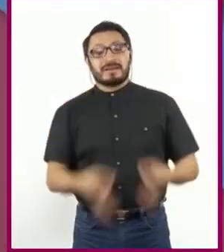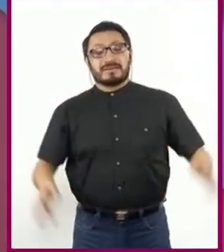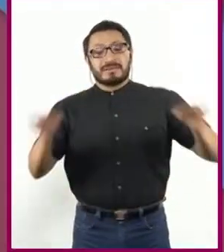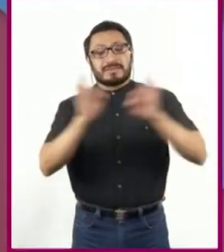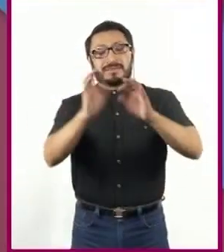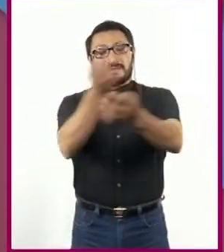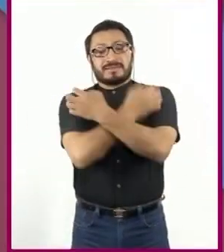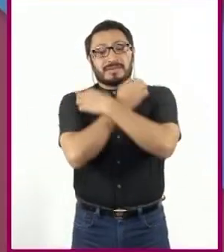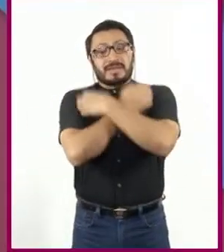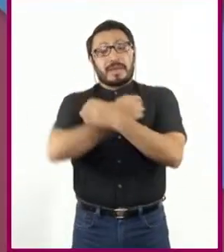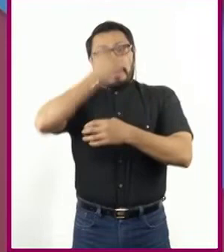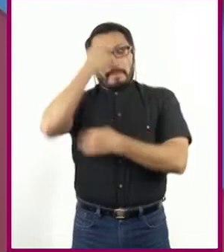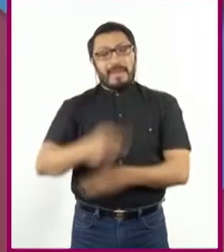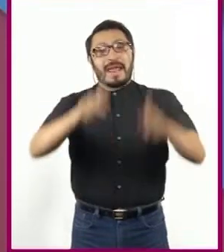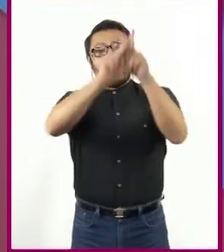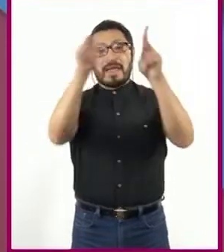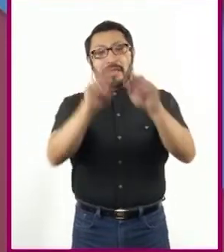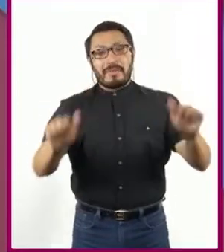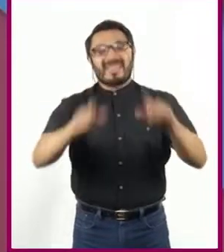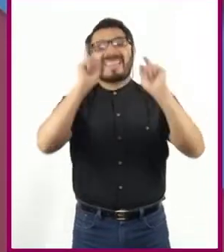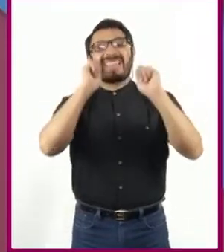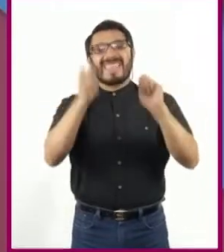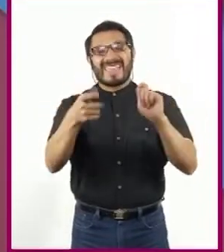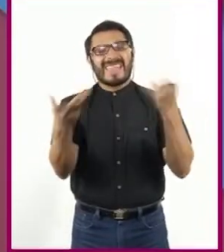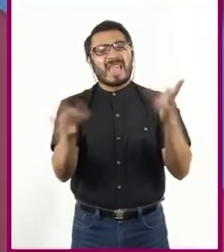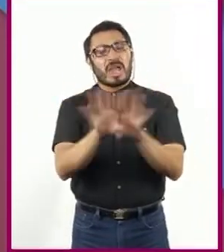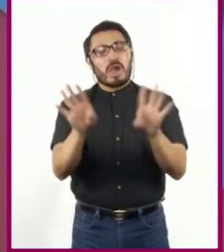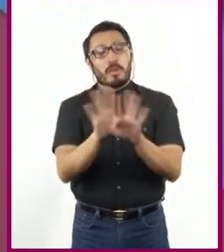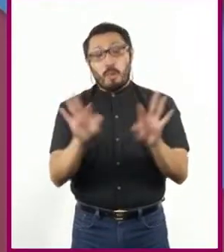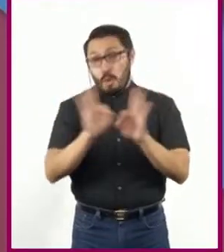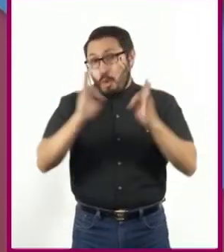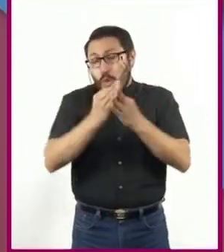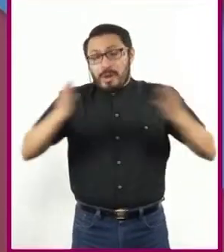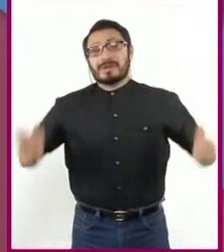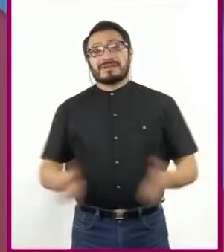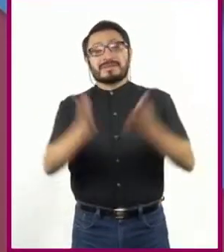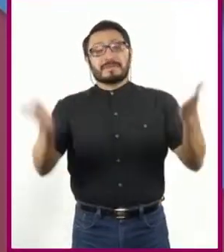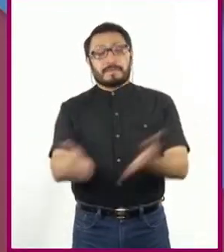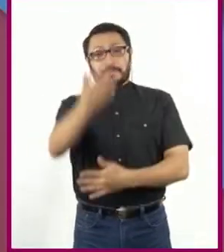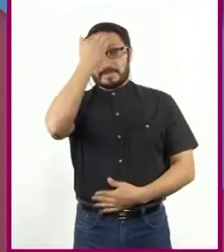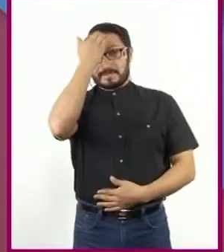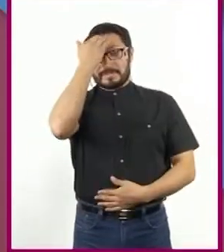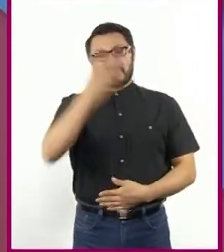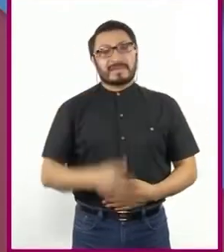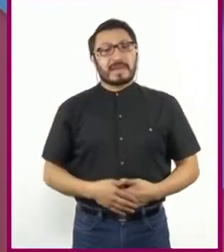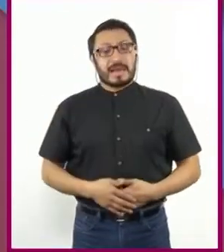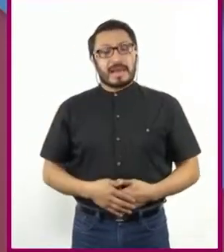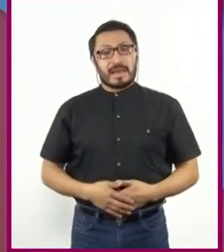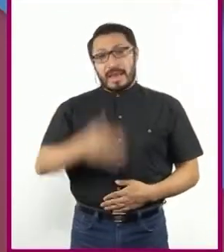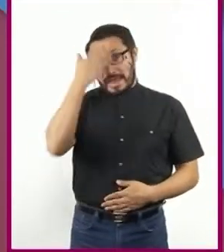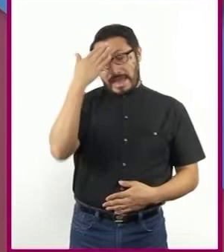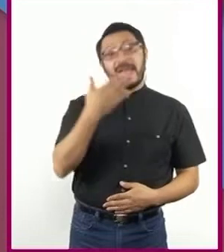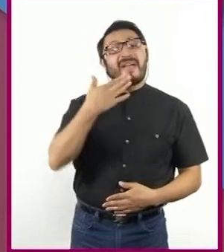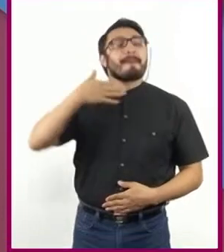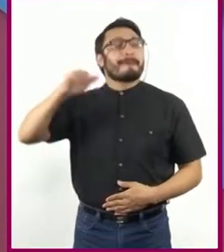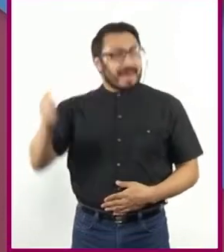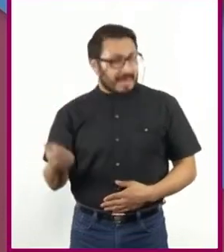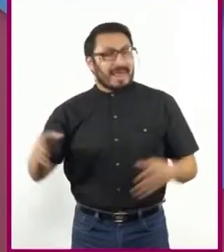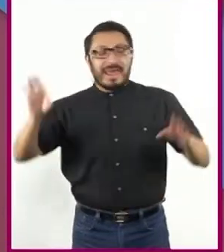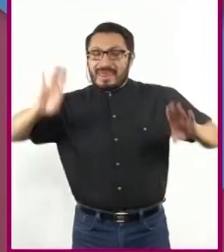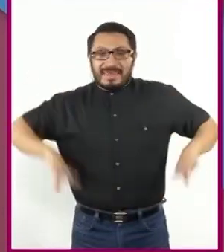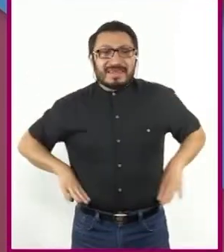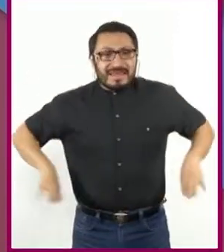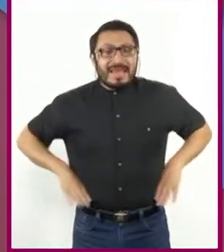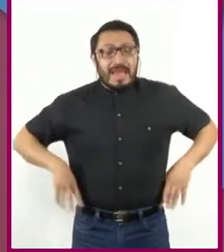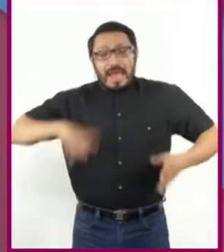educación para la paz, que implica un proceso de promoción del conocimiento, las capacidades, las actitudes